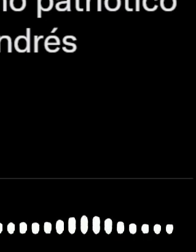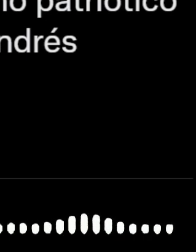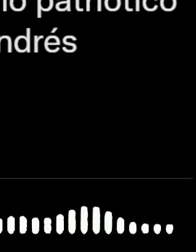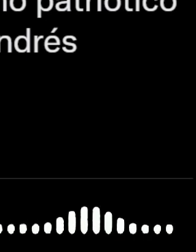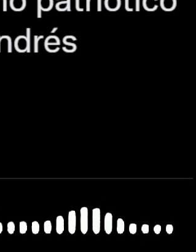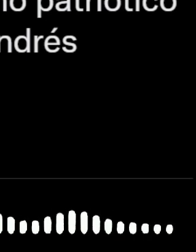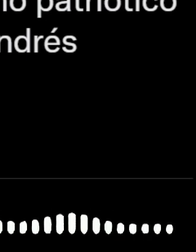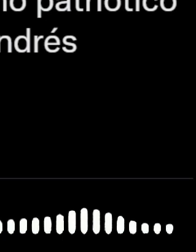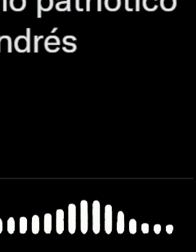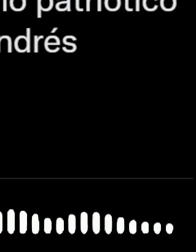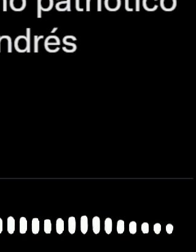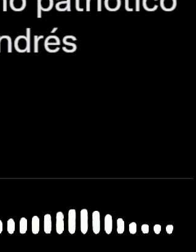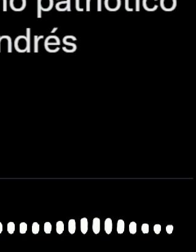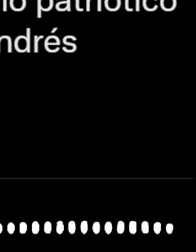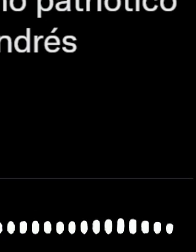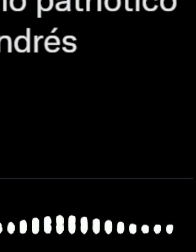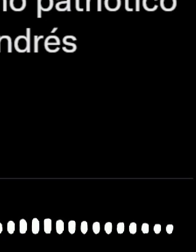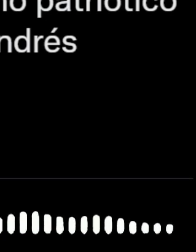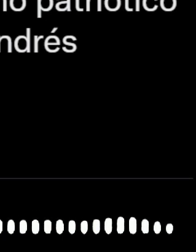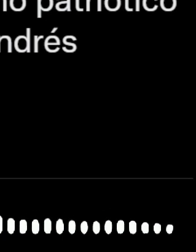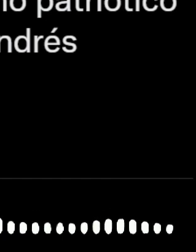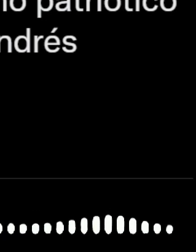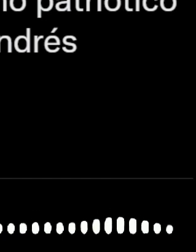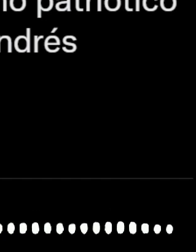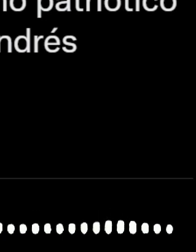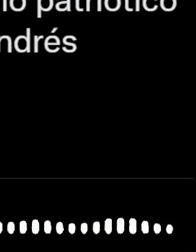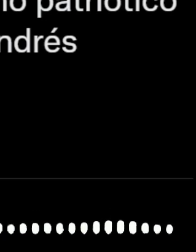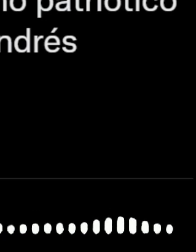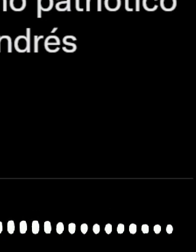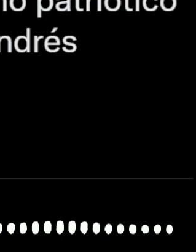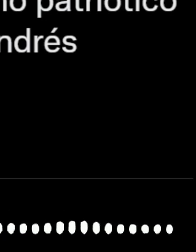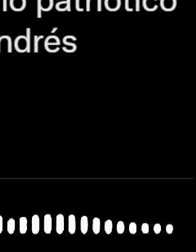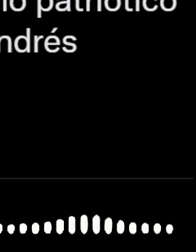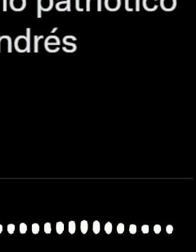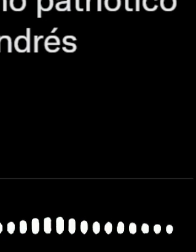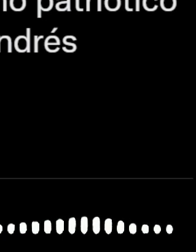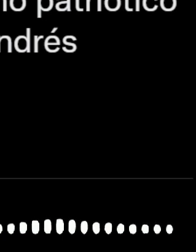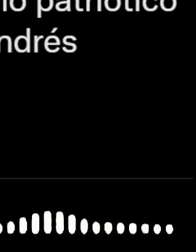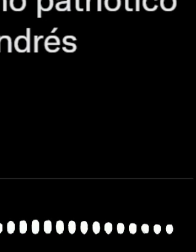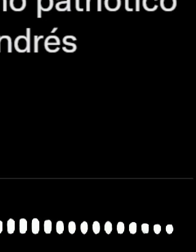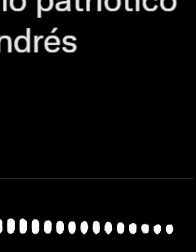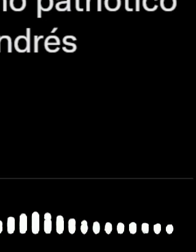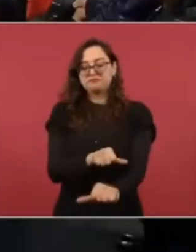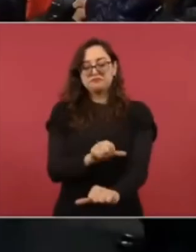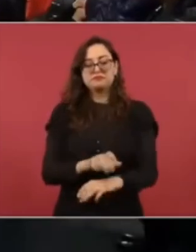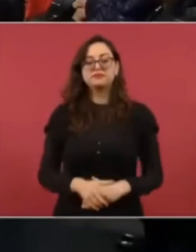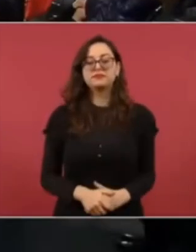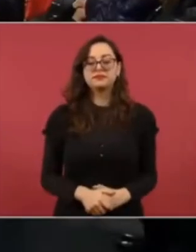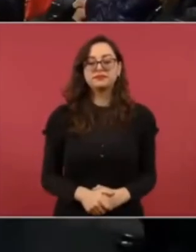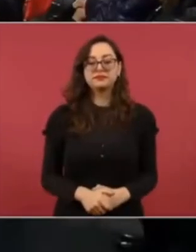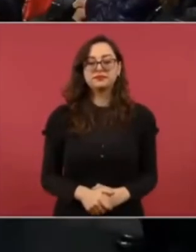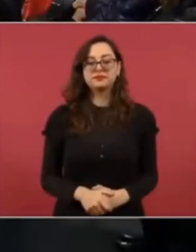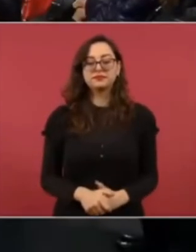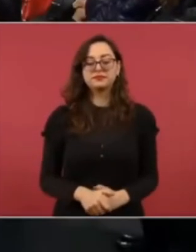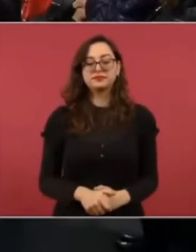video donde el presidente aseguraba que Ricardo Mejía se quedaba.